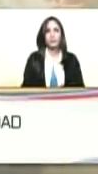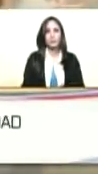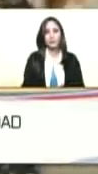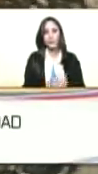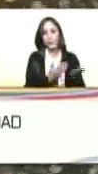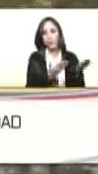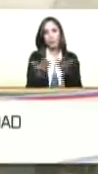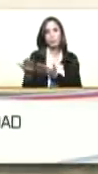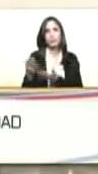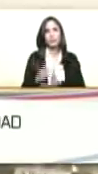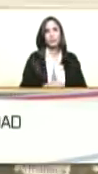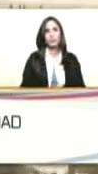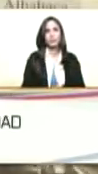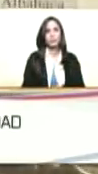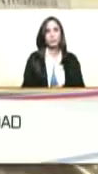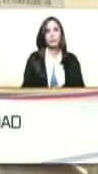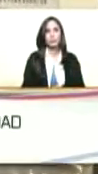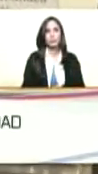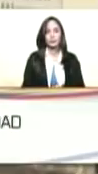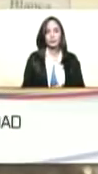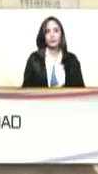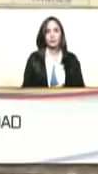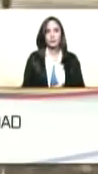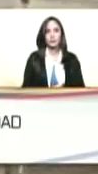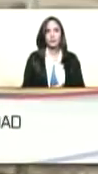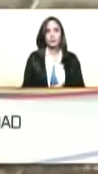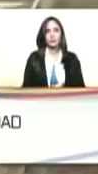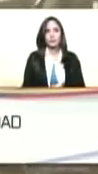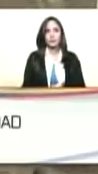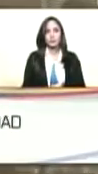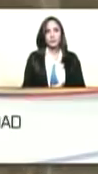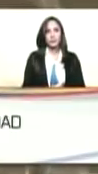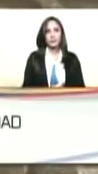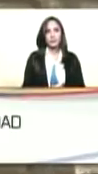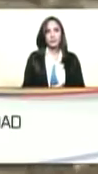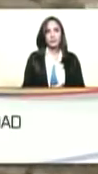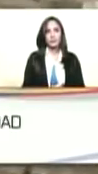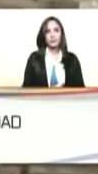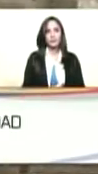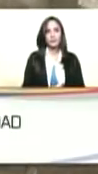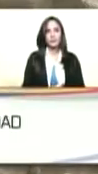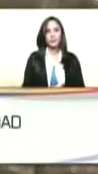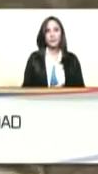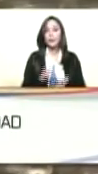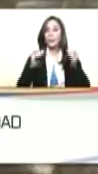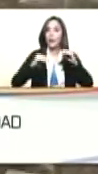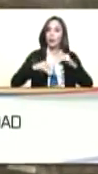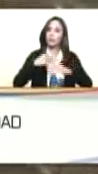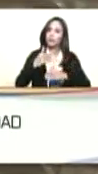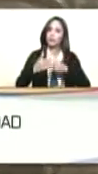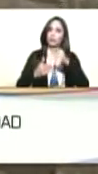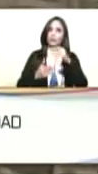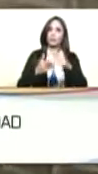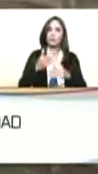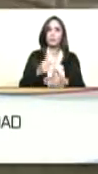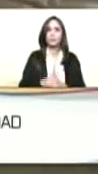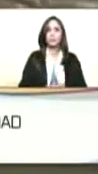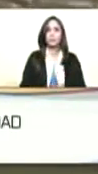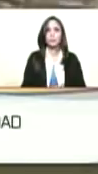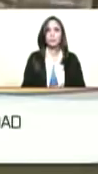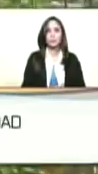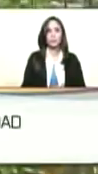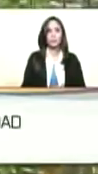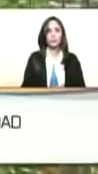Adelante. Vamos, pues. Mujeres y niños, adelante, Freddy. Bueno, continuamos aquí. Te agradezco mucho,